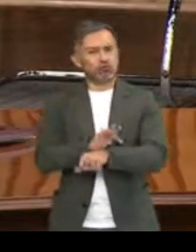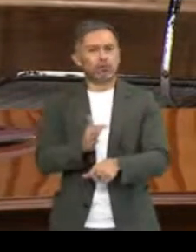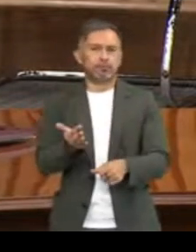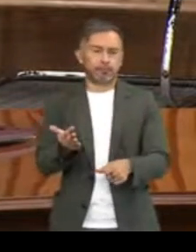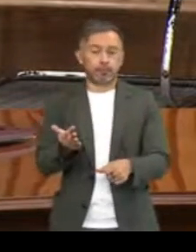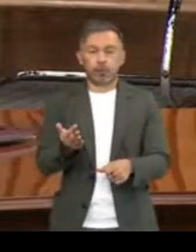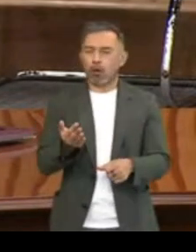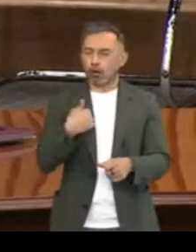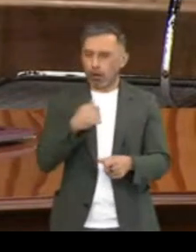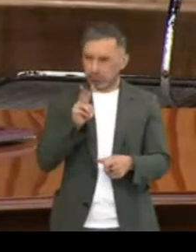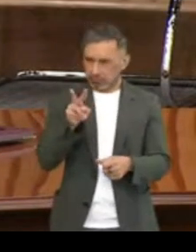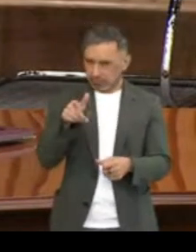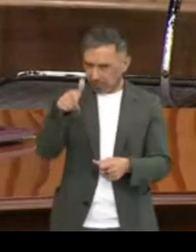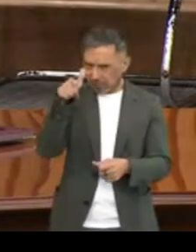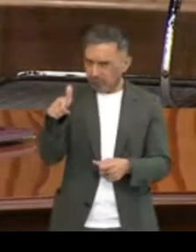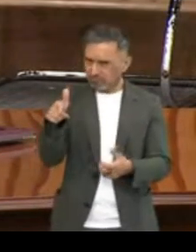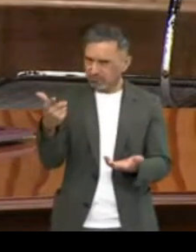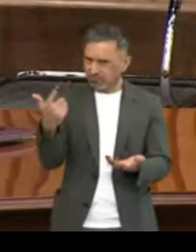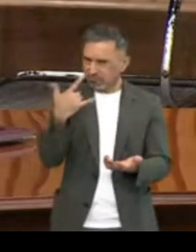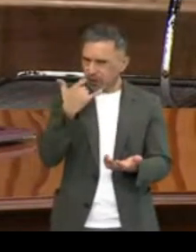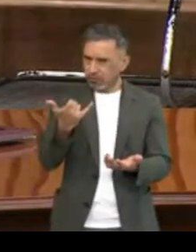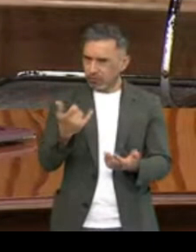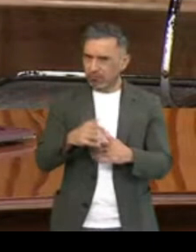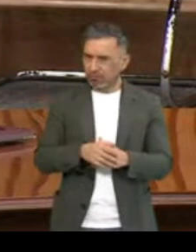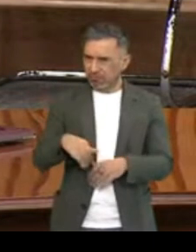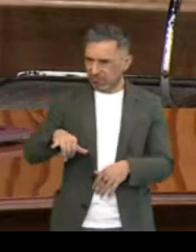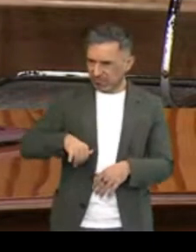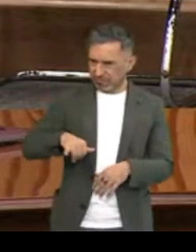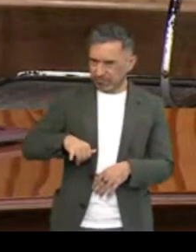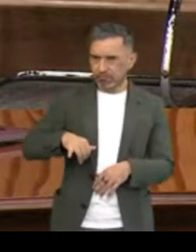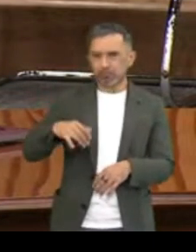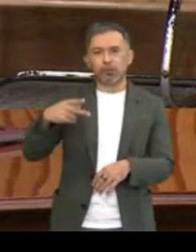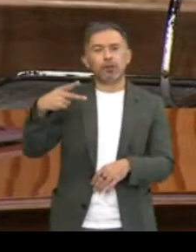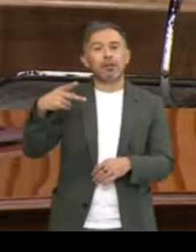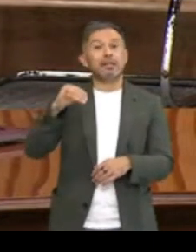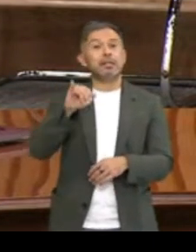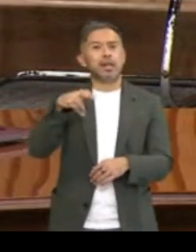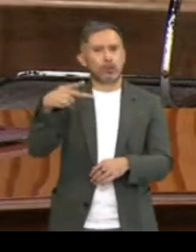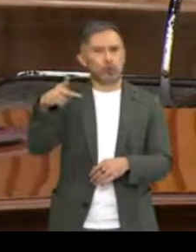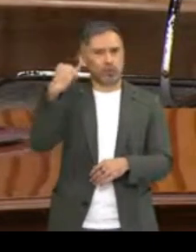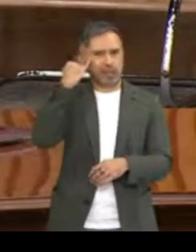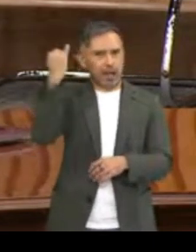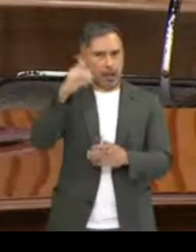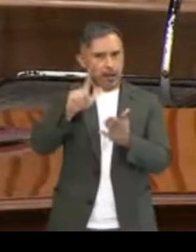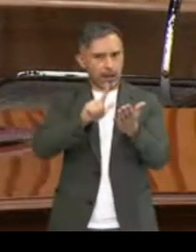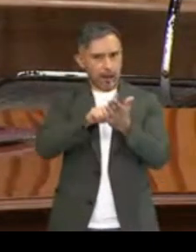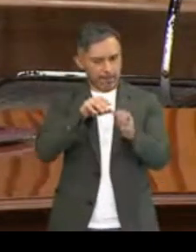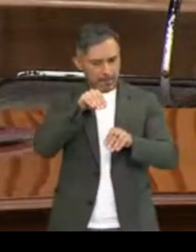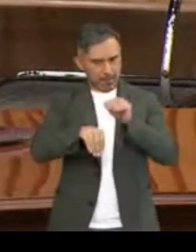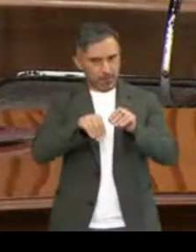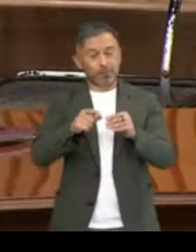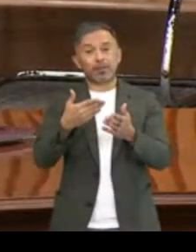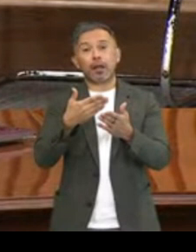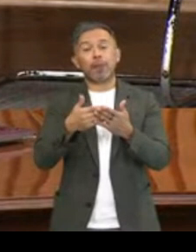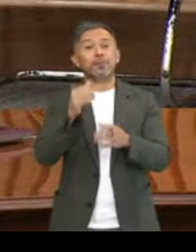atención y es parte de la estrategia jurídica que tiene el INE es que se aprueba, se